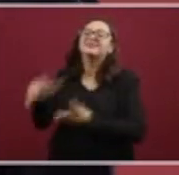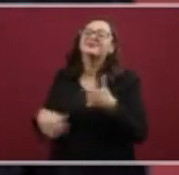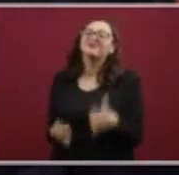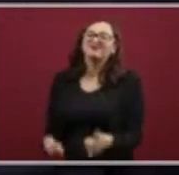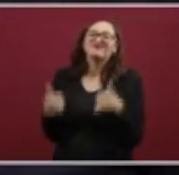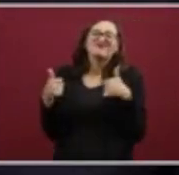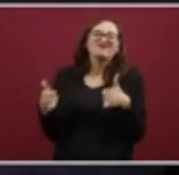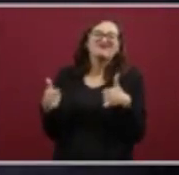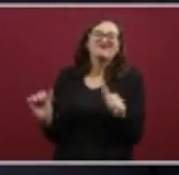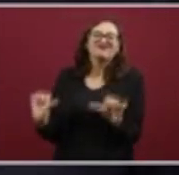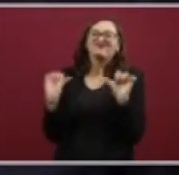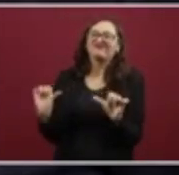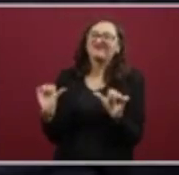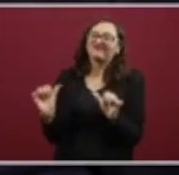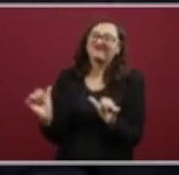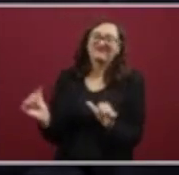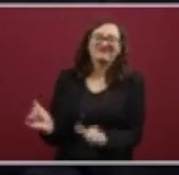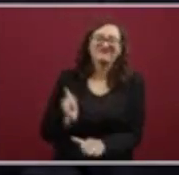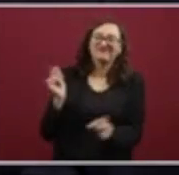organizado para robar.